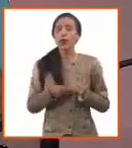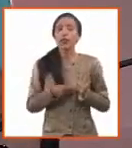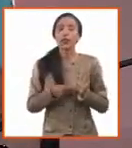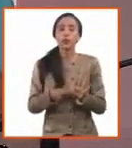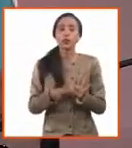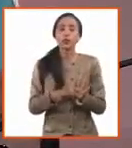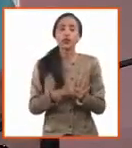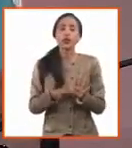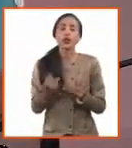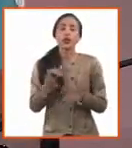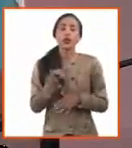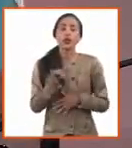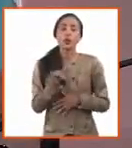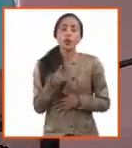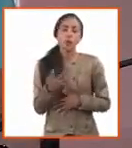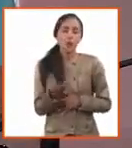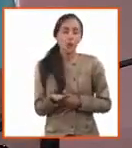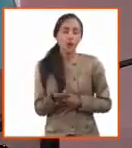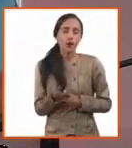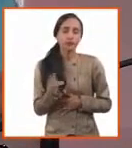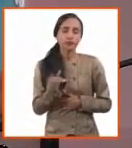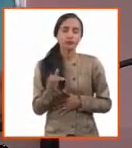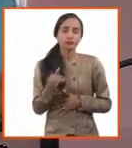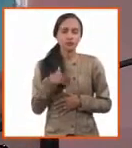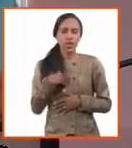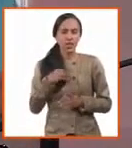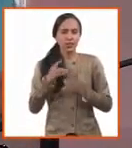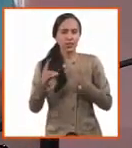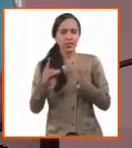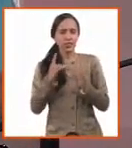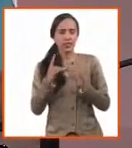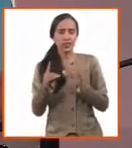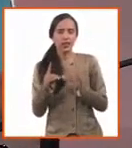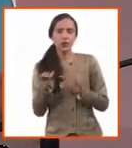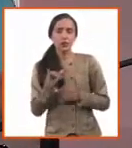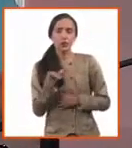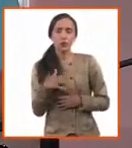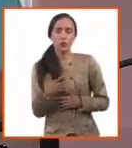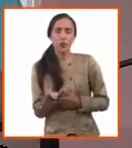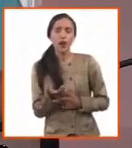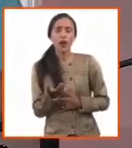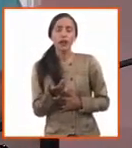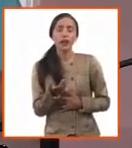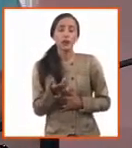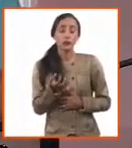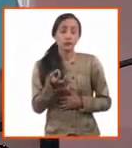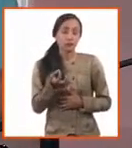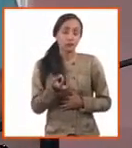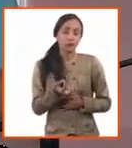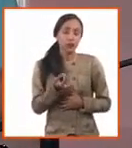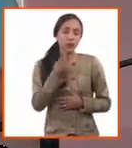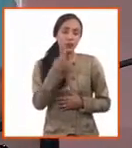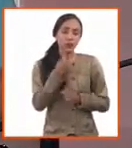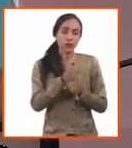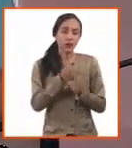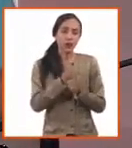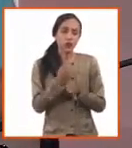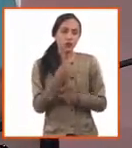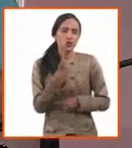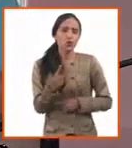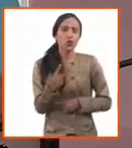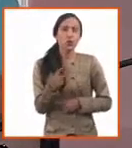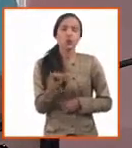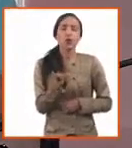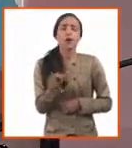predisposición favorable al debate y la concepción del debate y de la utilidad para no solamente para